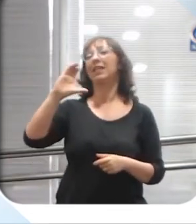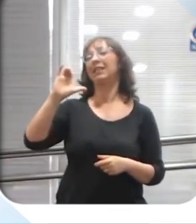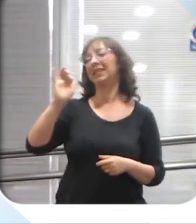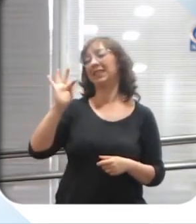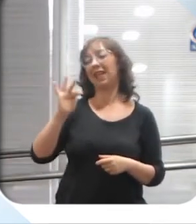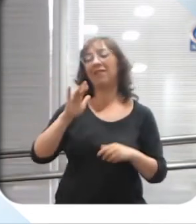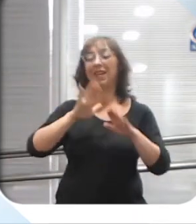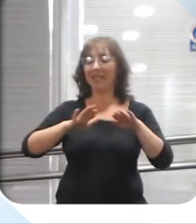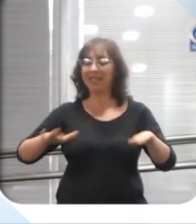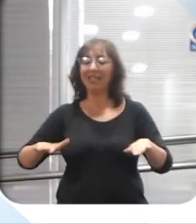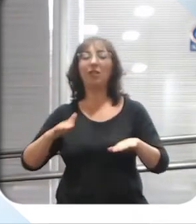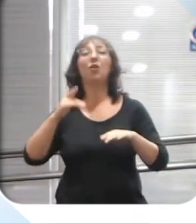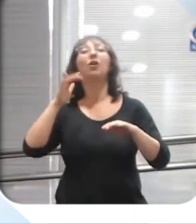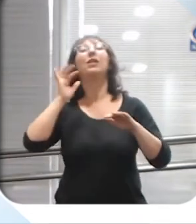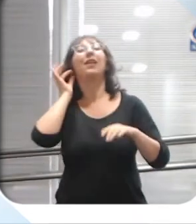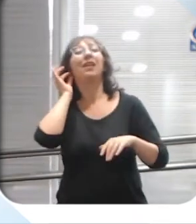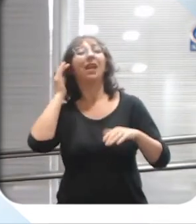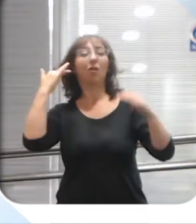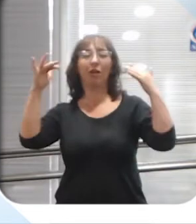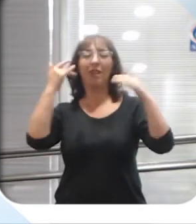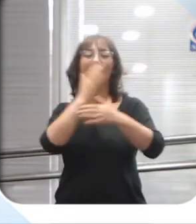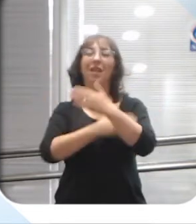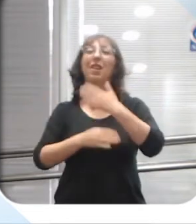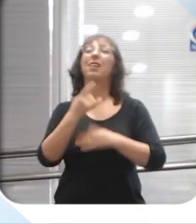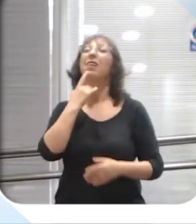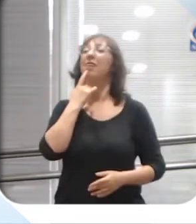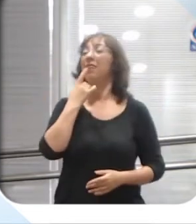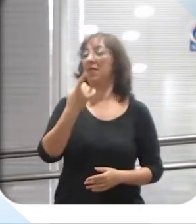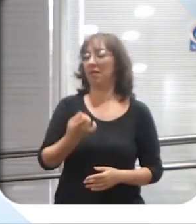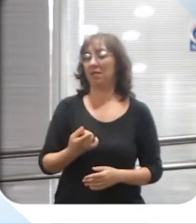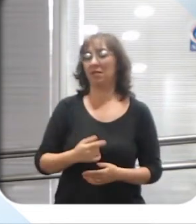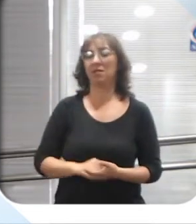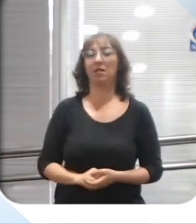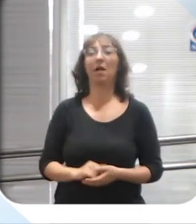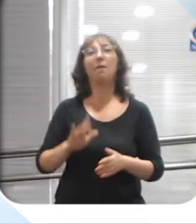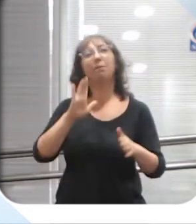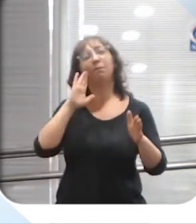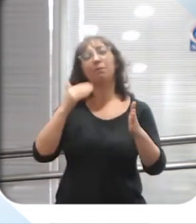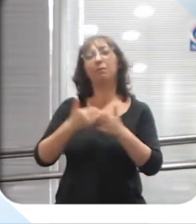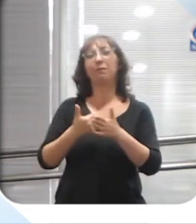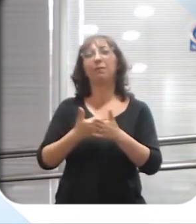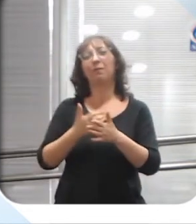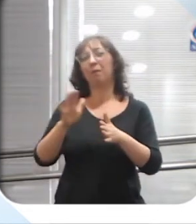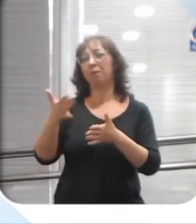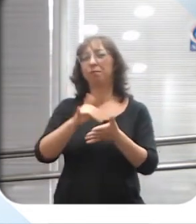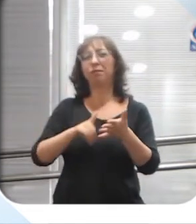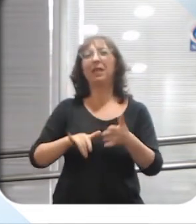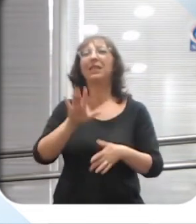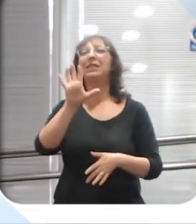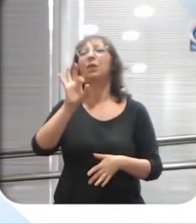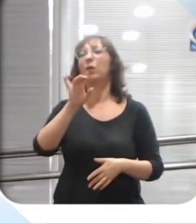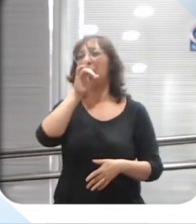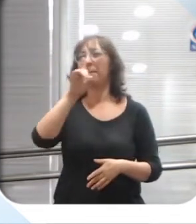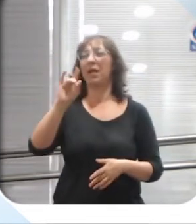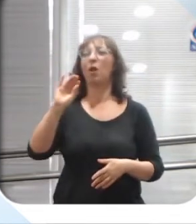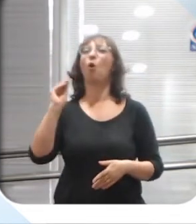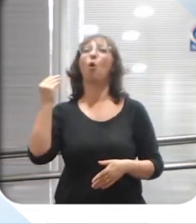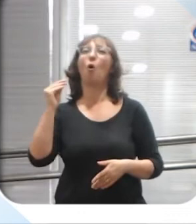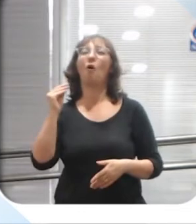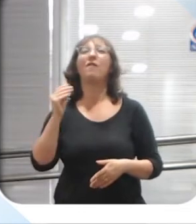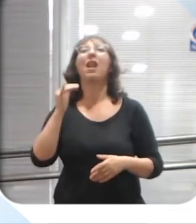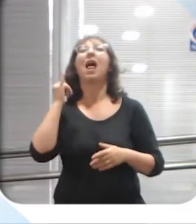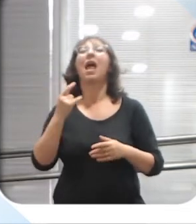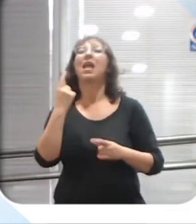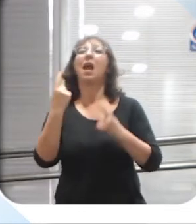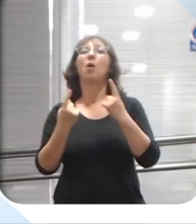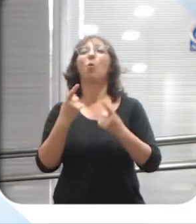niñas y niñas adolescentes con discapacidad, decía que aproximadamente en Uruguay se estimaba que 50.000 jóvenes vivían con algún tipo